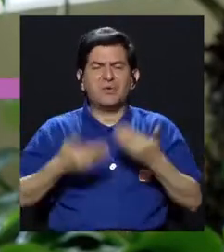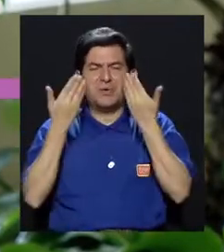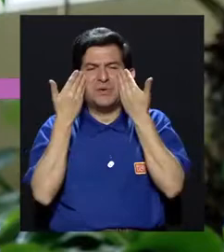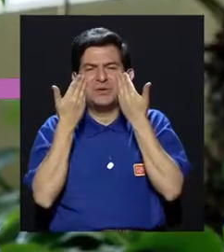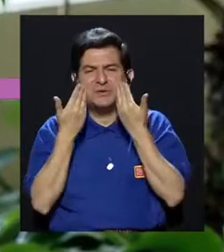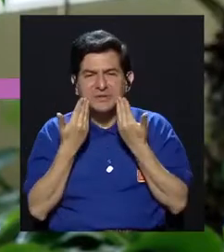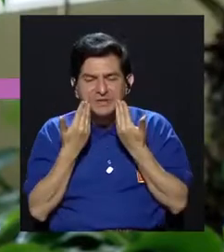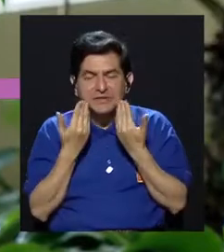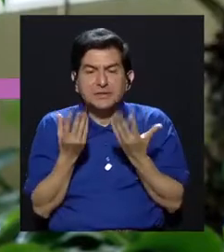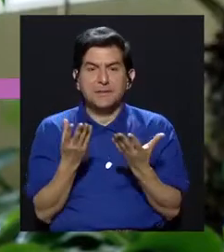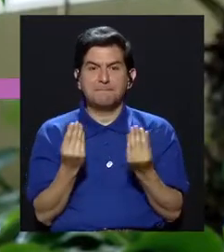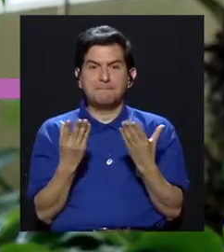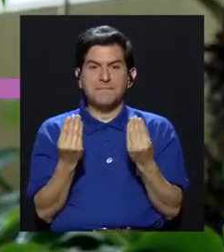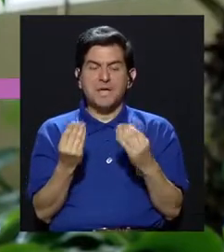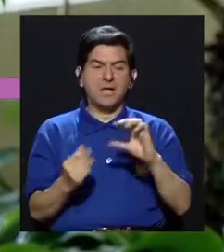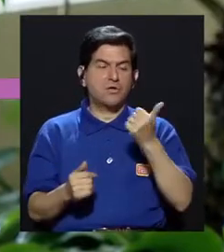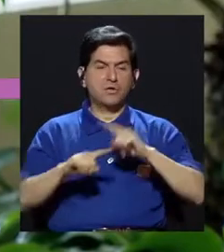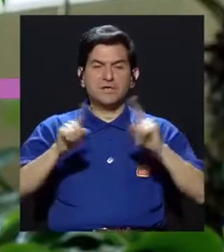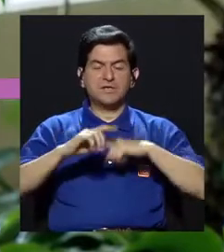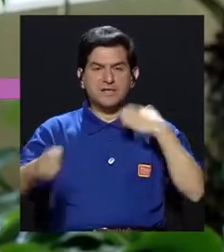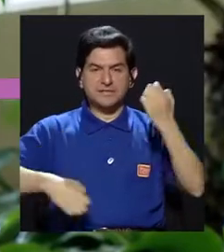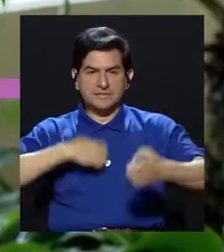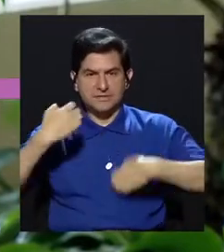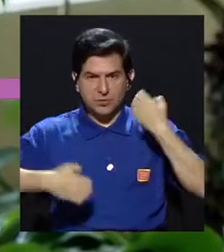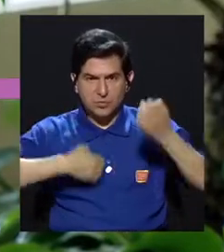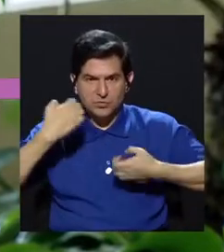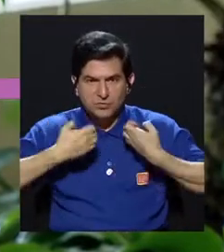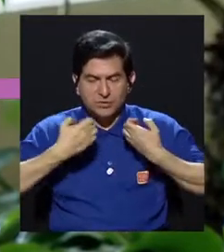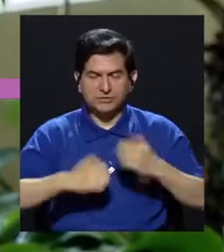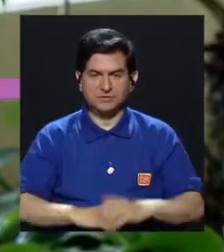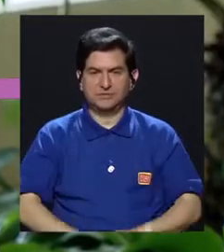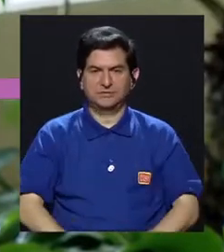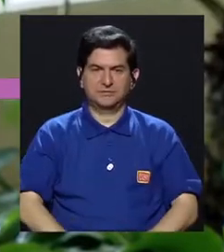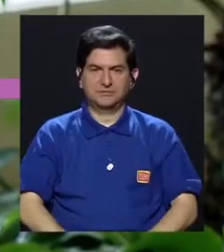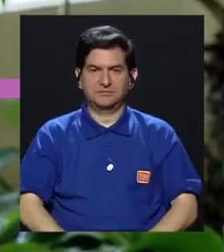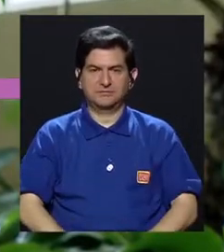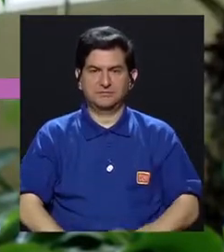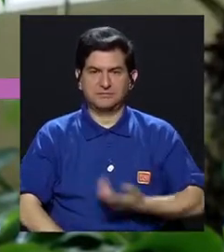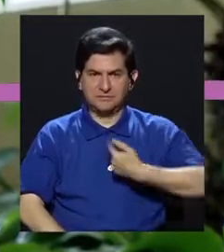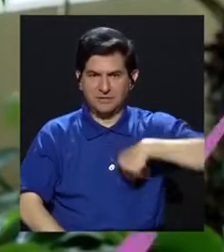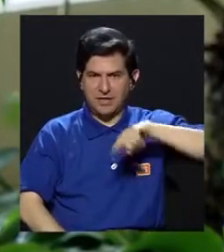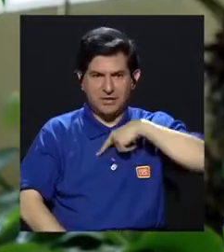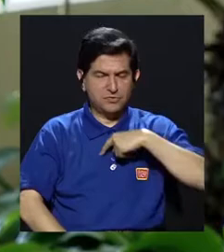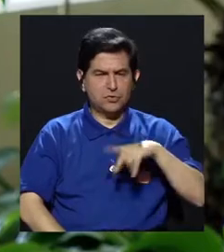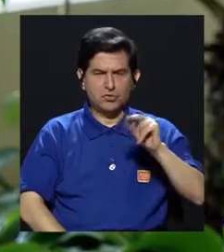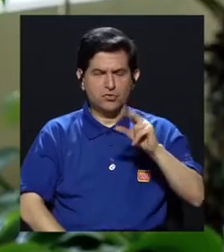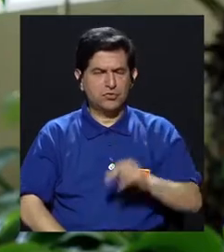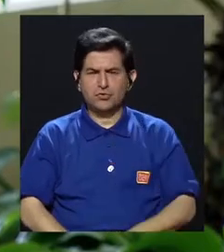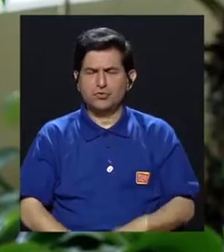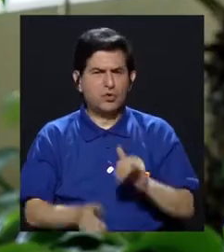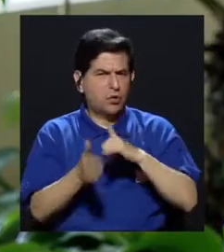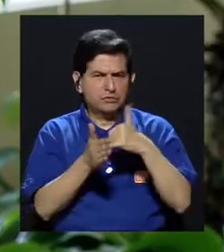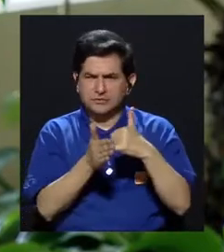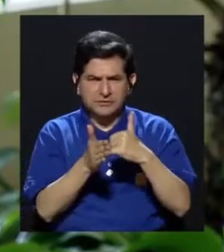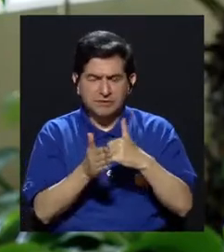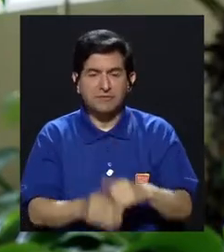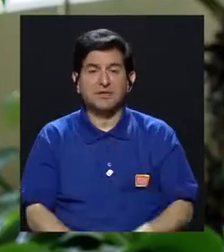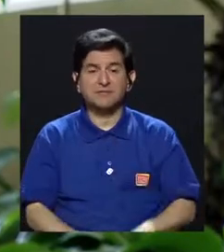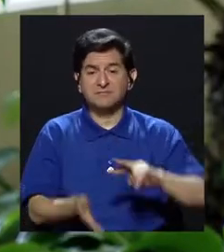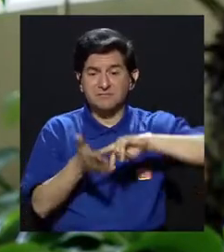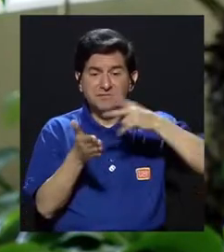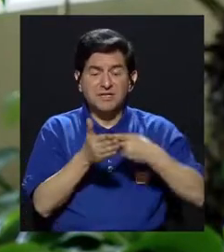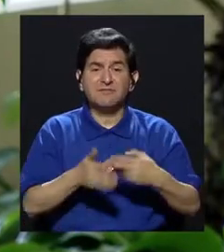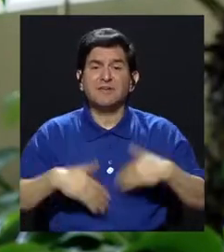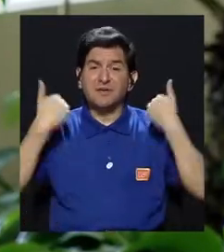tristeza, miedo y otra serie de emociones que no nos hacen vulnerables como tal, sino nos hacen